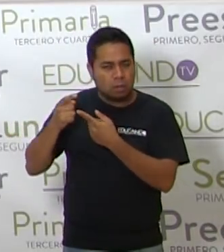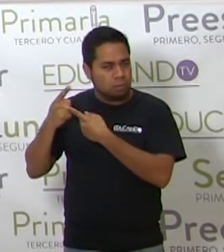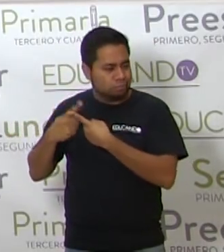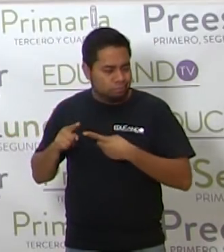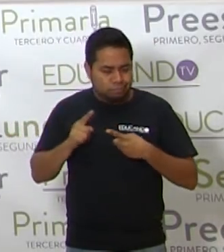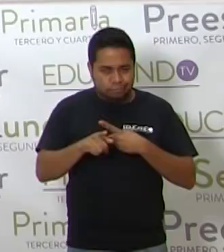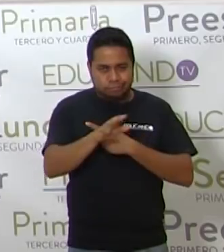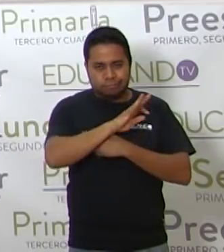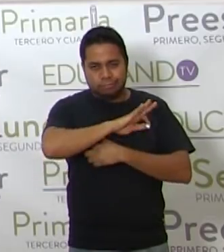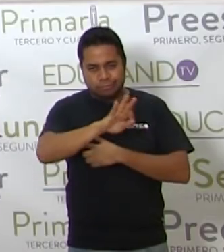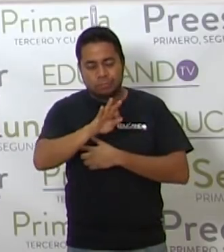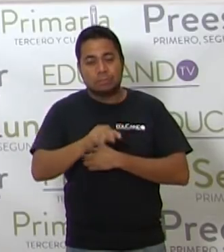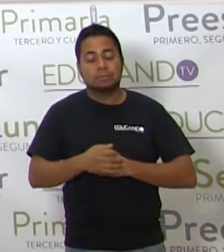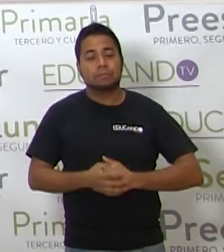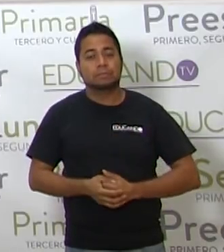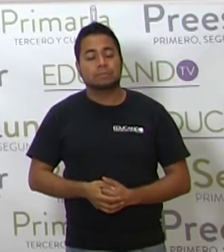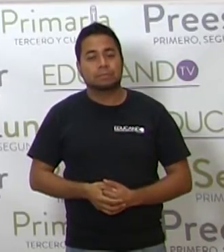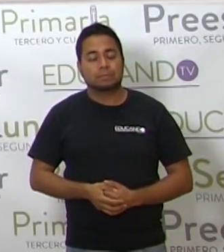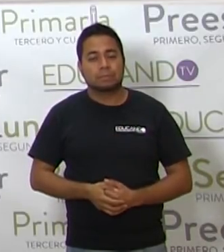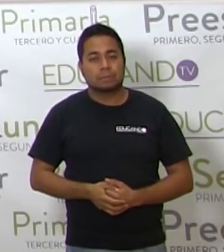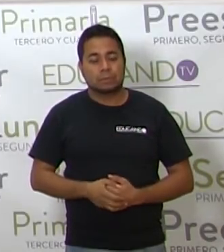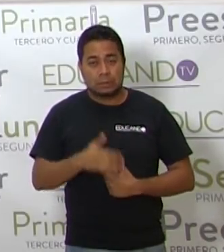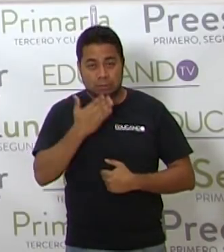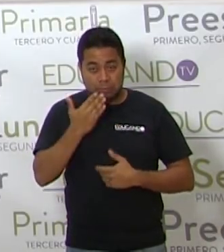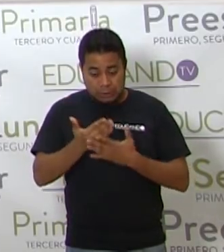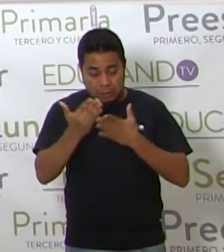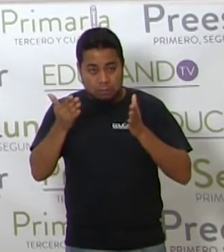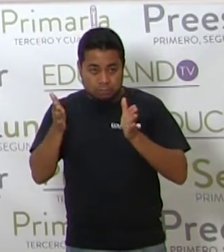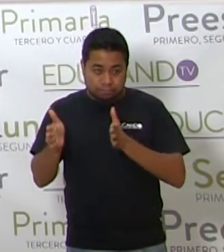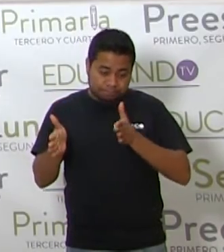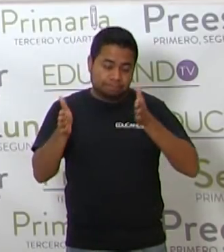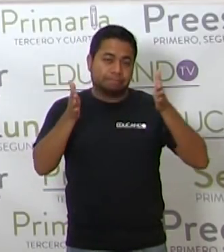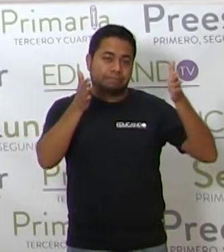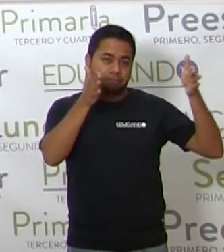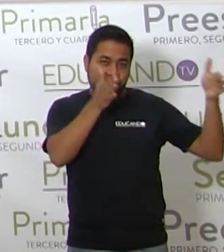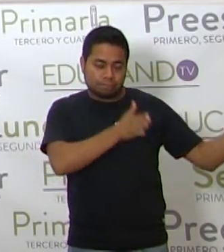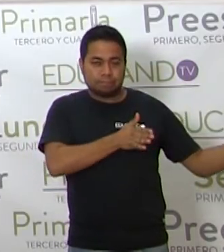¿Bien? Muy bien. Ahora, de este lado,